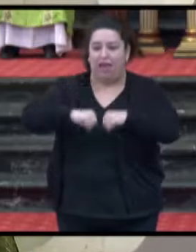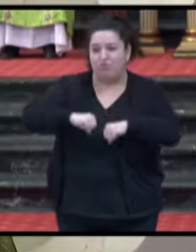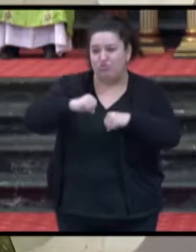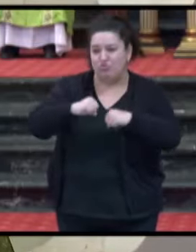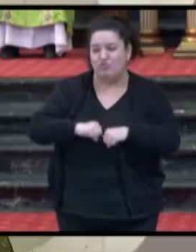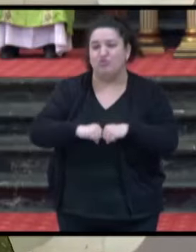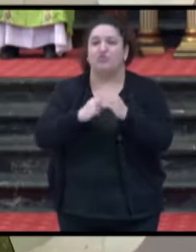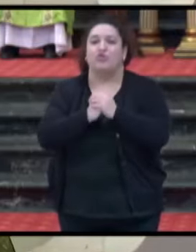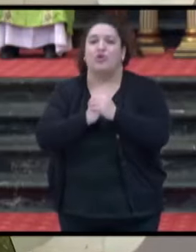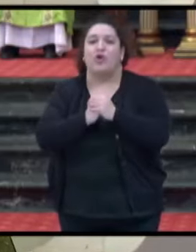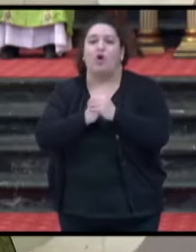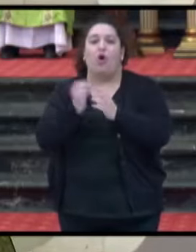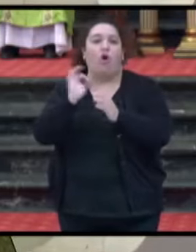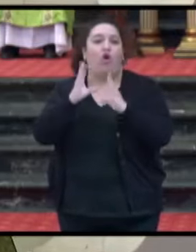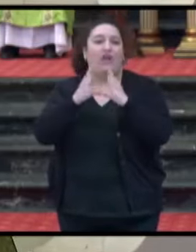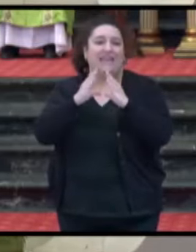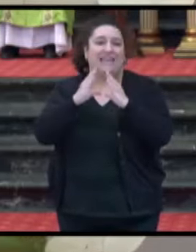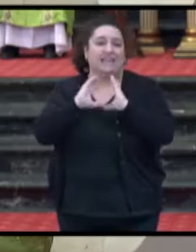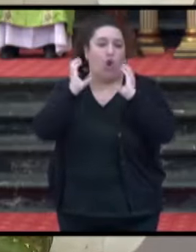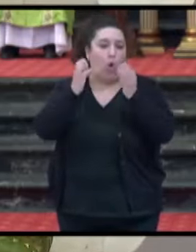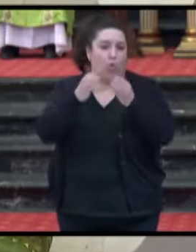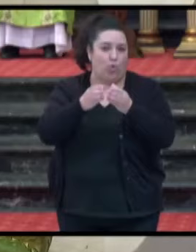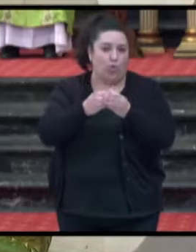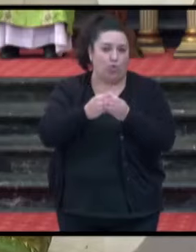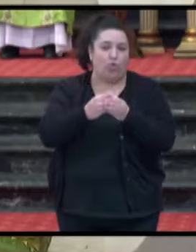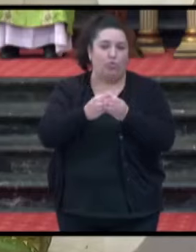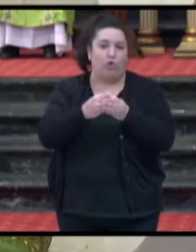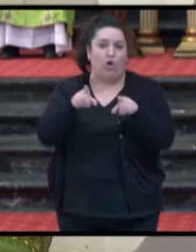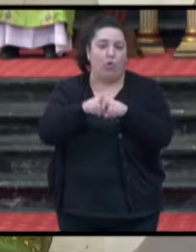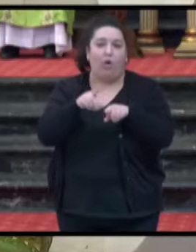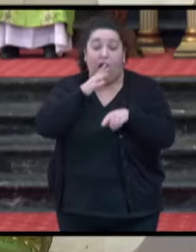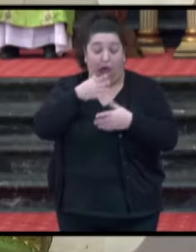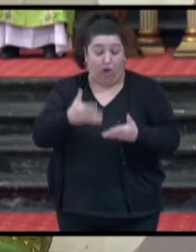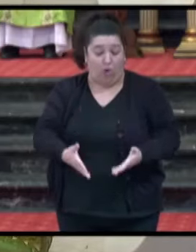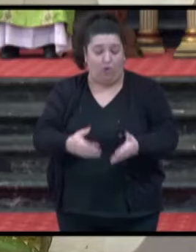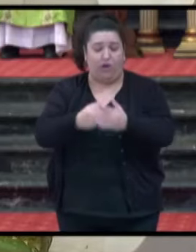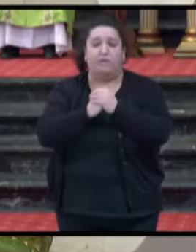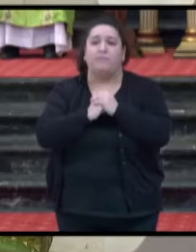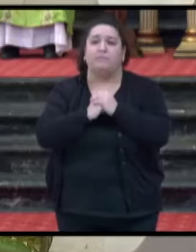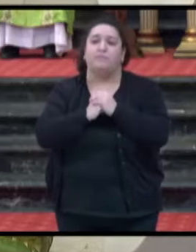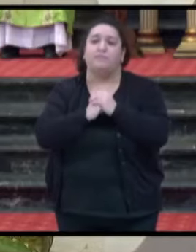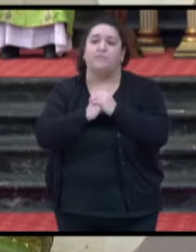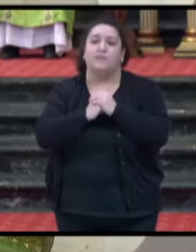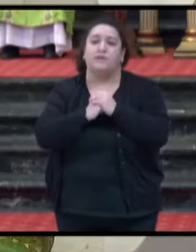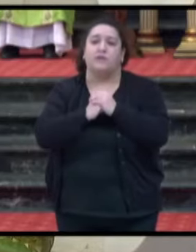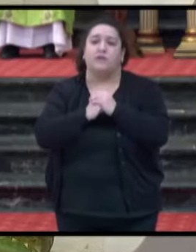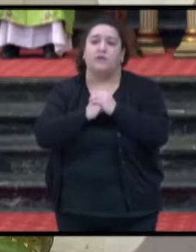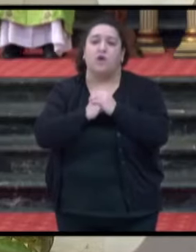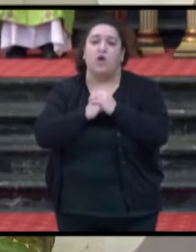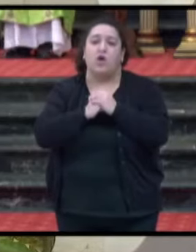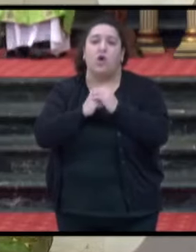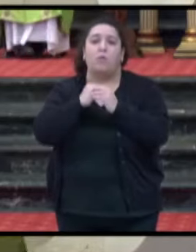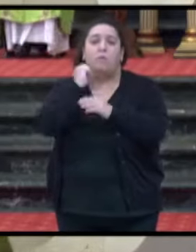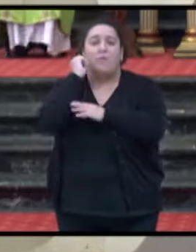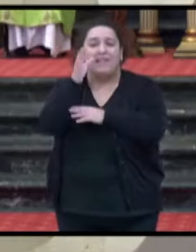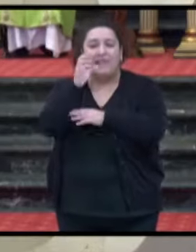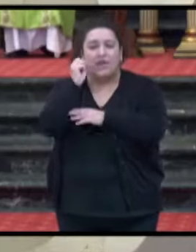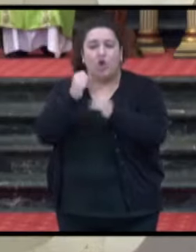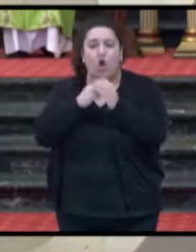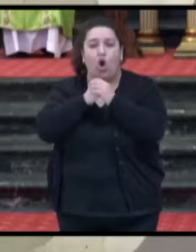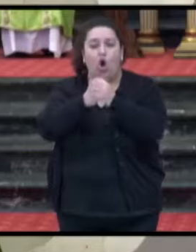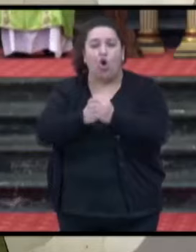anunciáis litúrgicos como el que os habla en este momento oración predicación